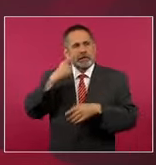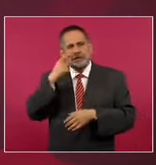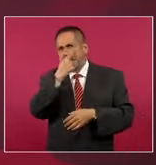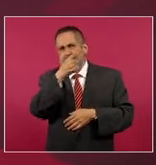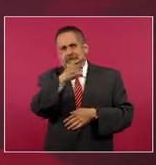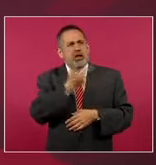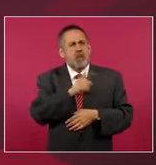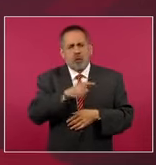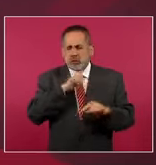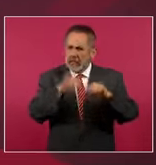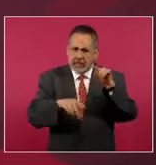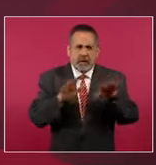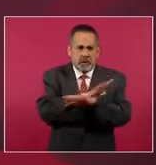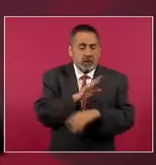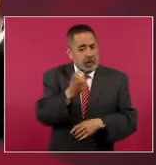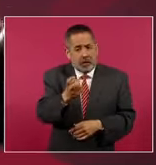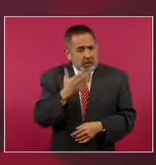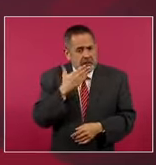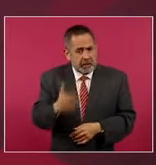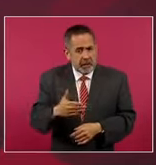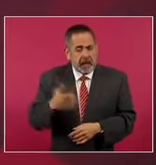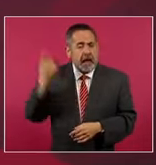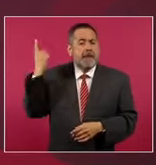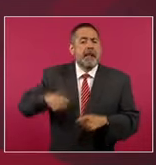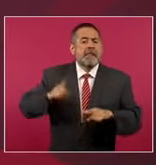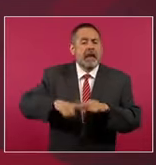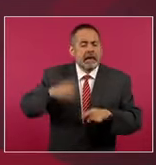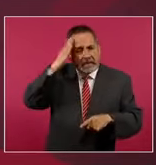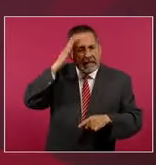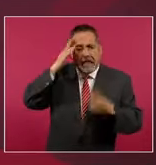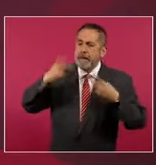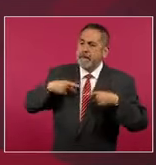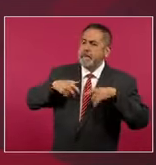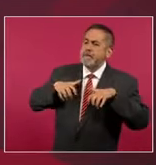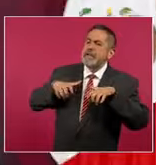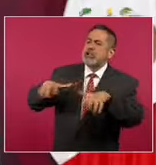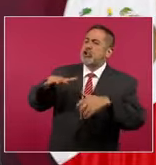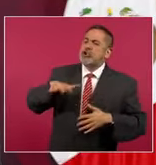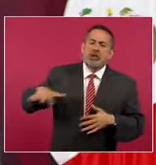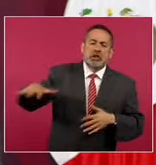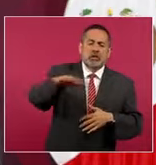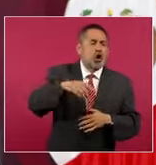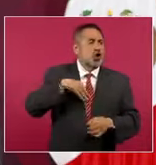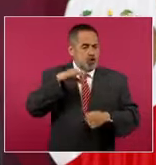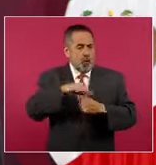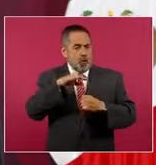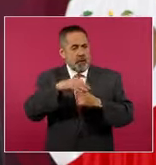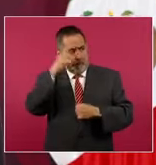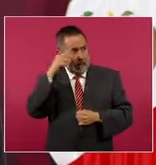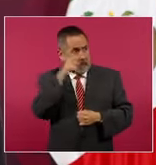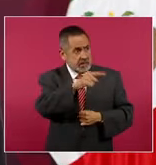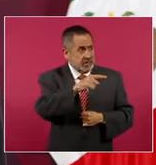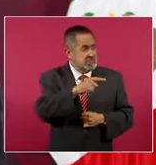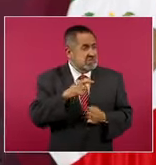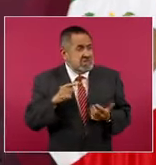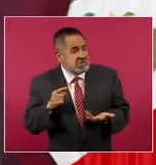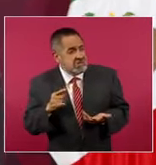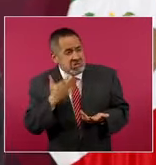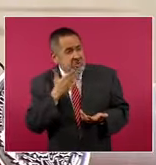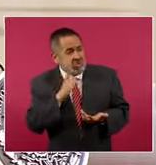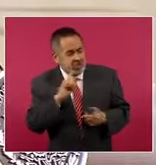El pueblo manda, el pueblo es el soberano. Yo te puse, pero no estuviste a la